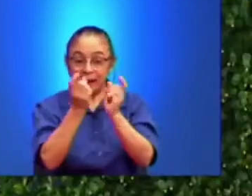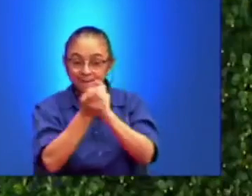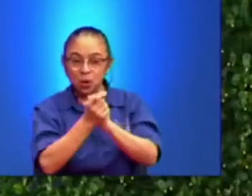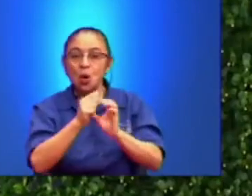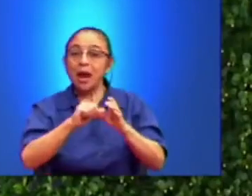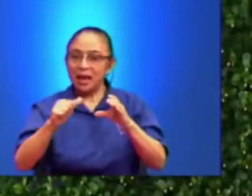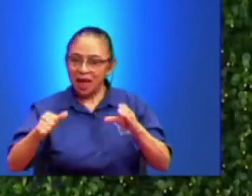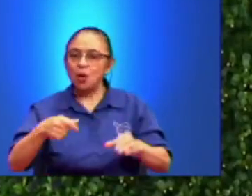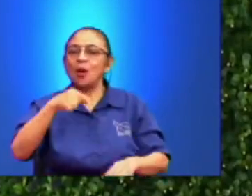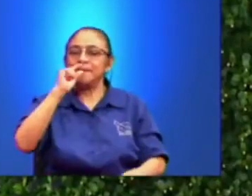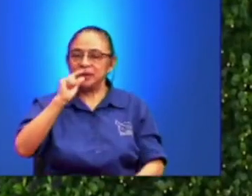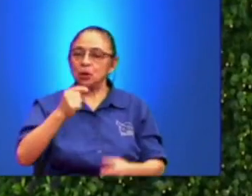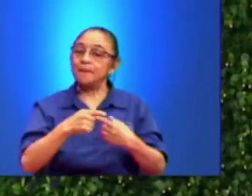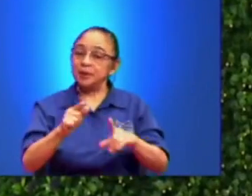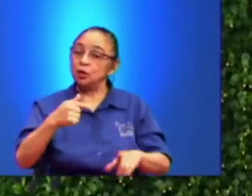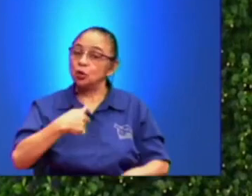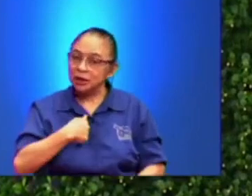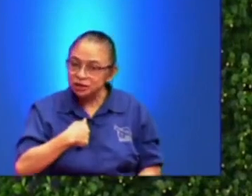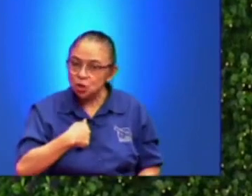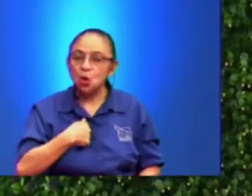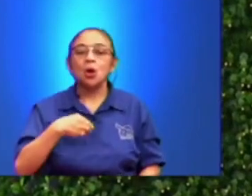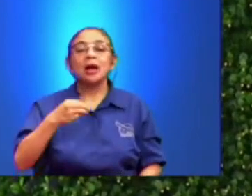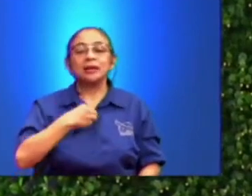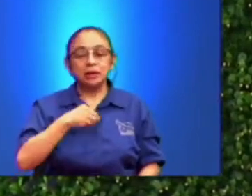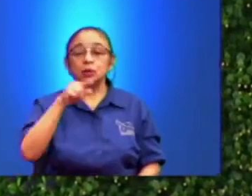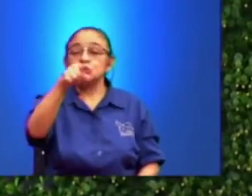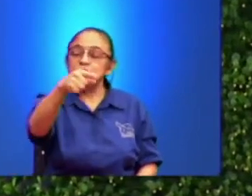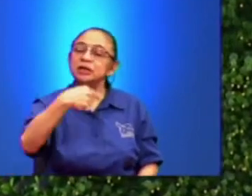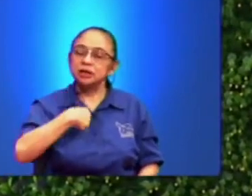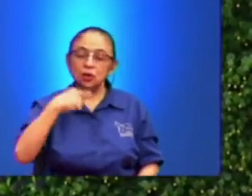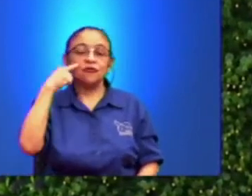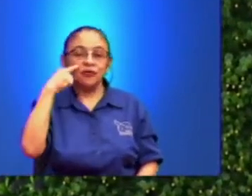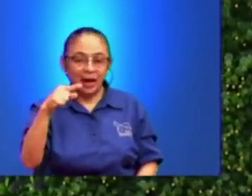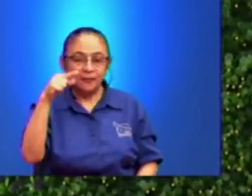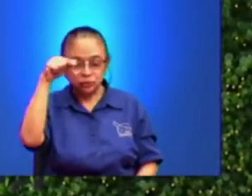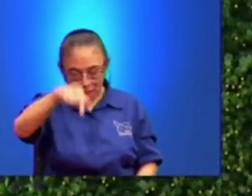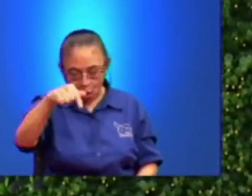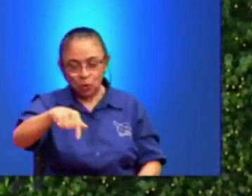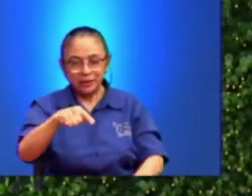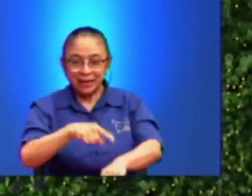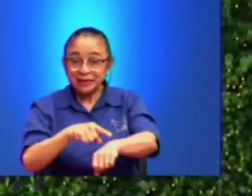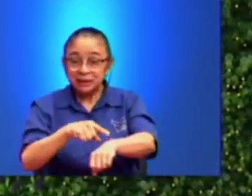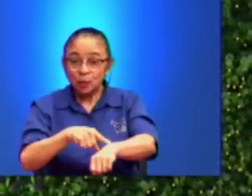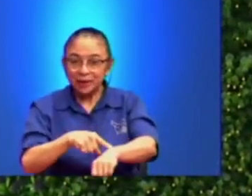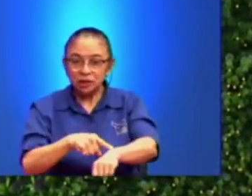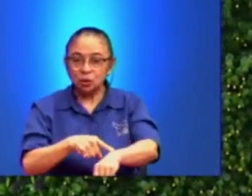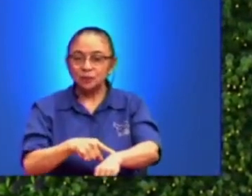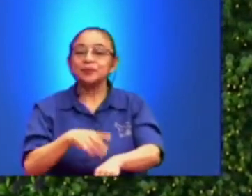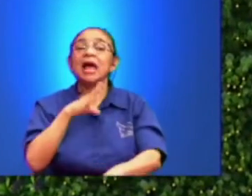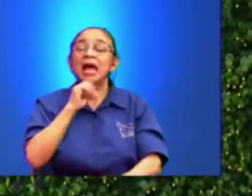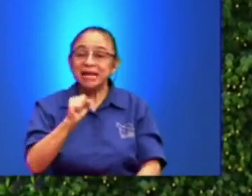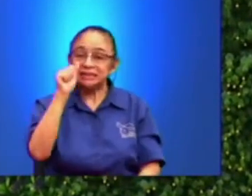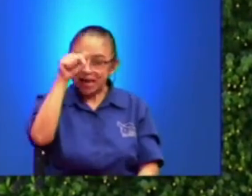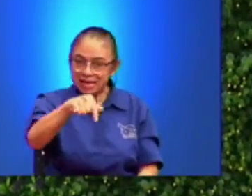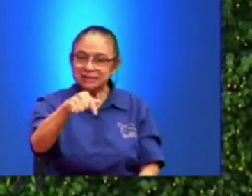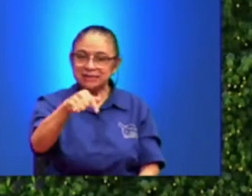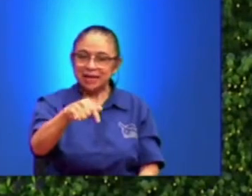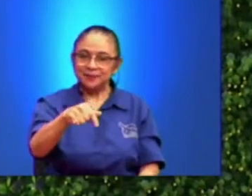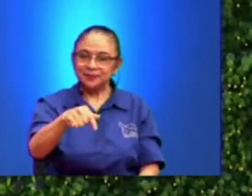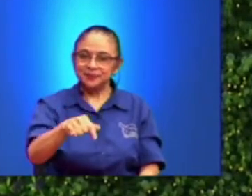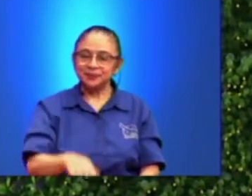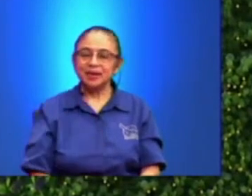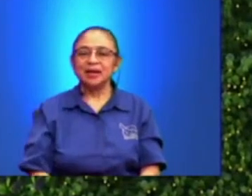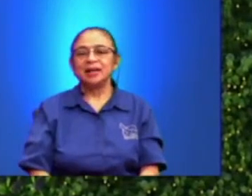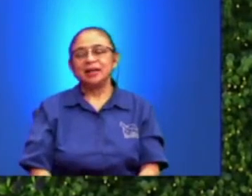pero el punto que yo quiero que usted no dejamos en este momento es este que